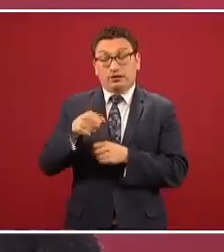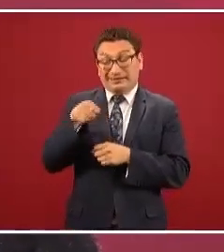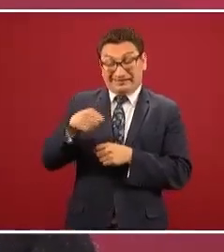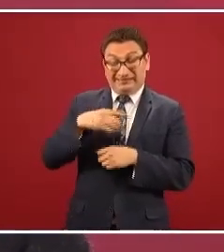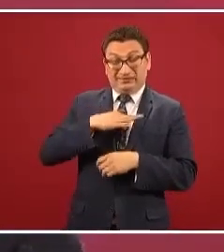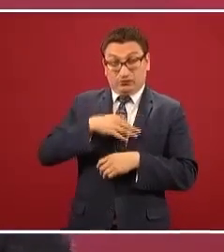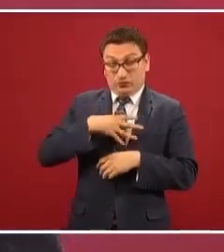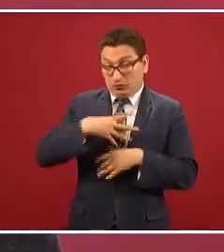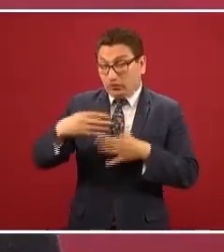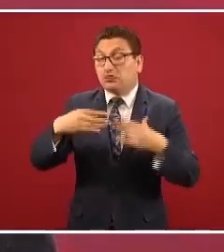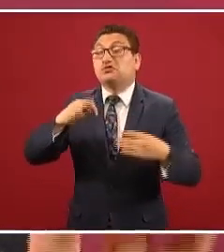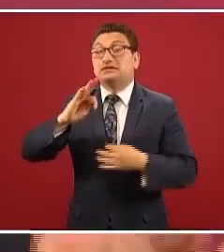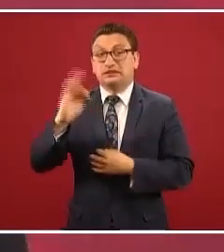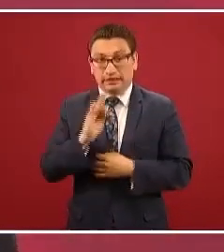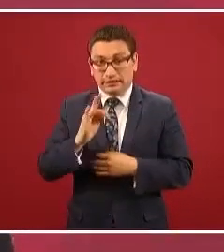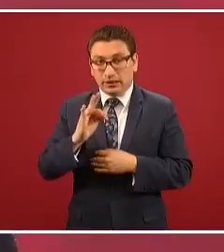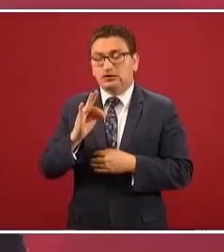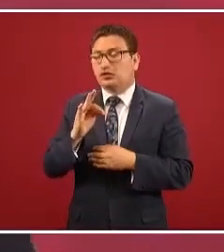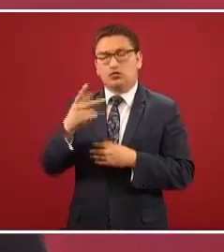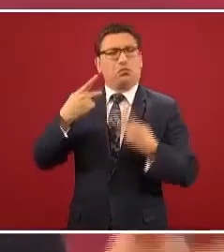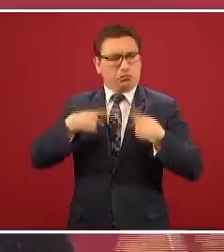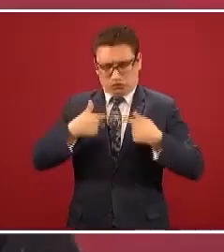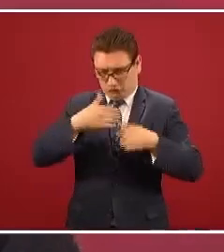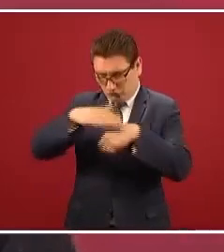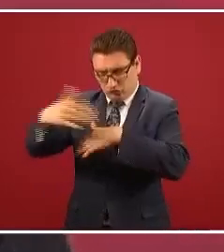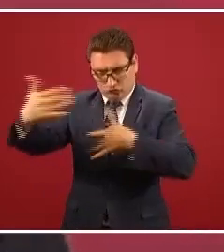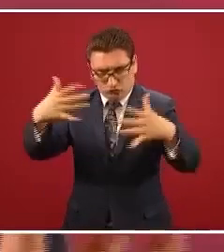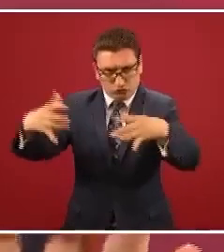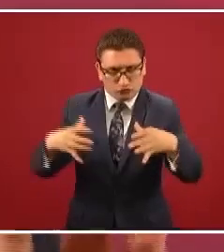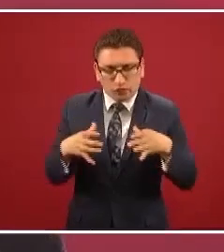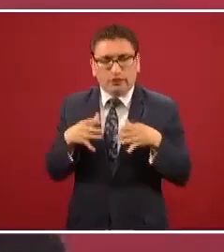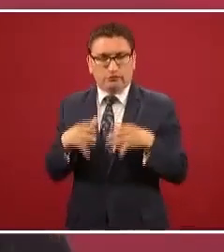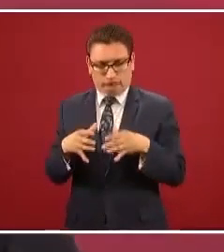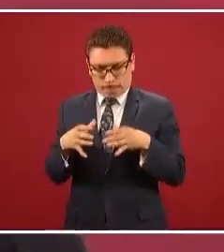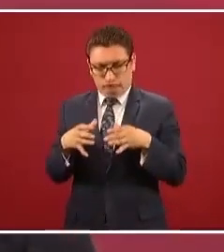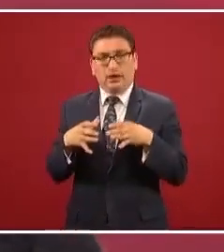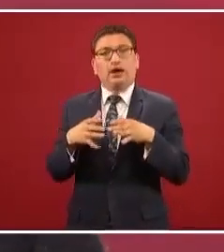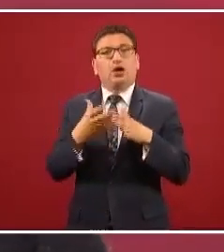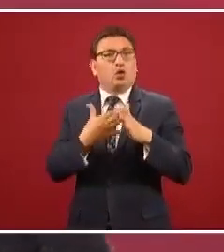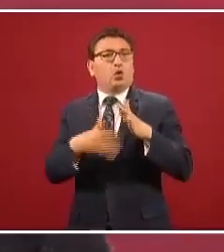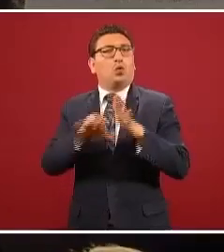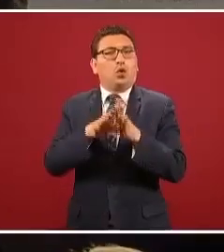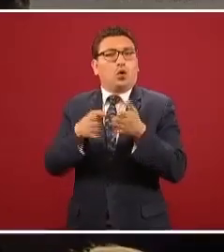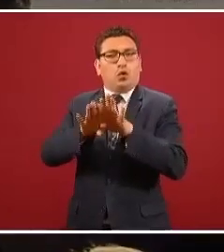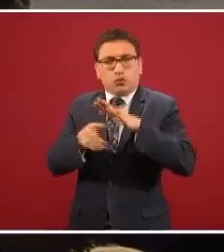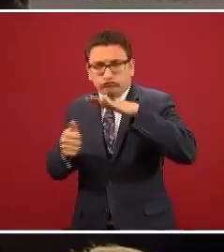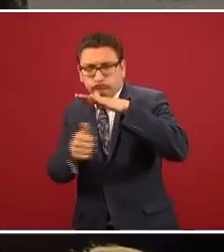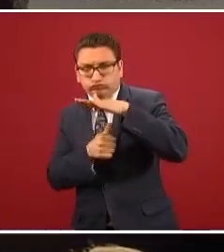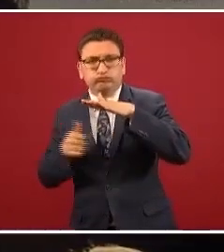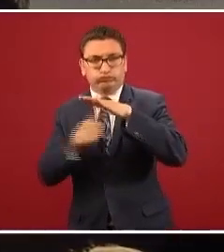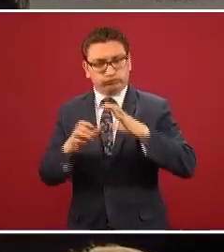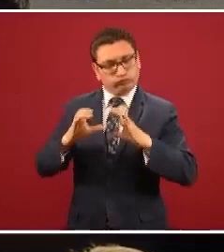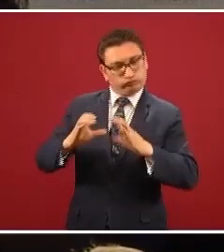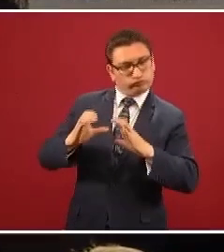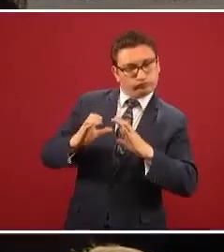infectante y se les atiende para que se mantengan en aislamiento preventivo. Una vez